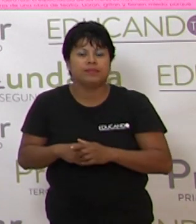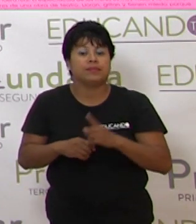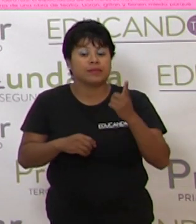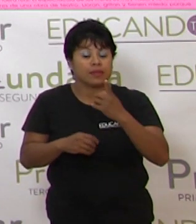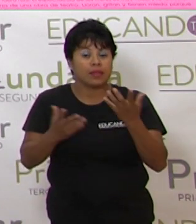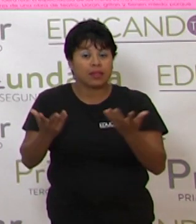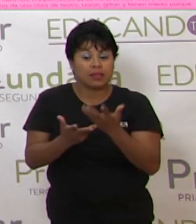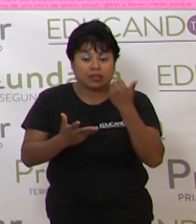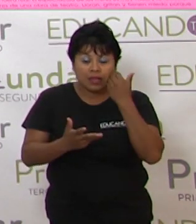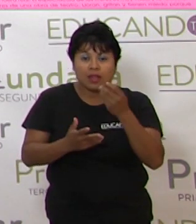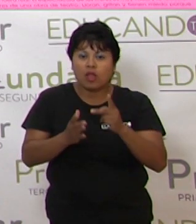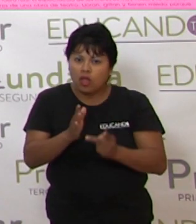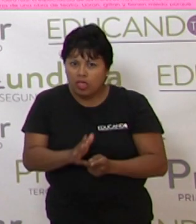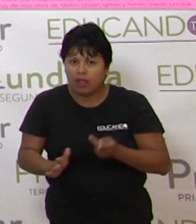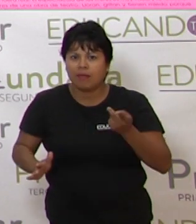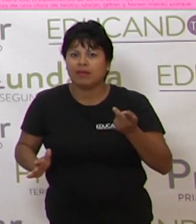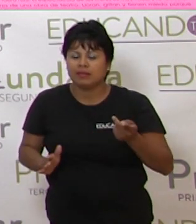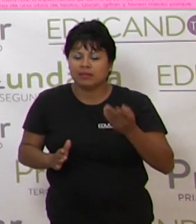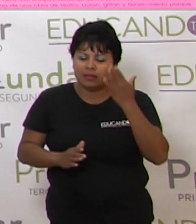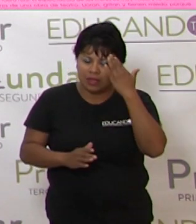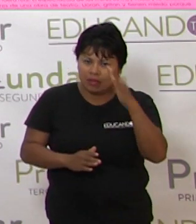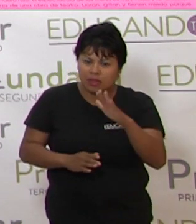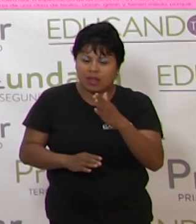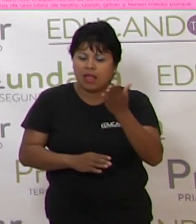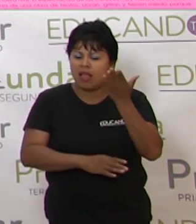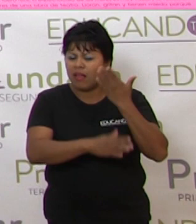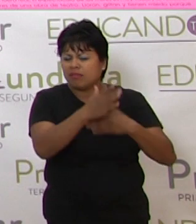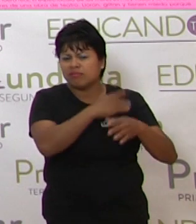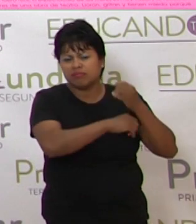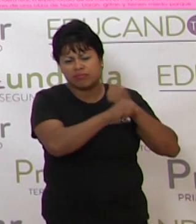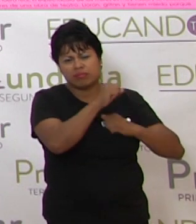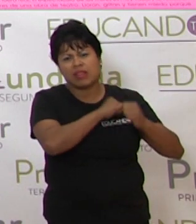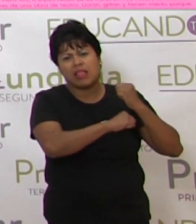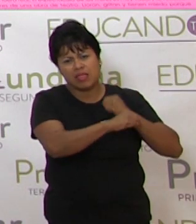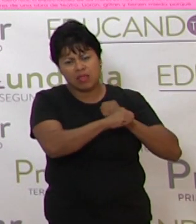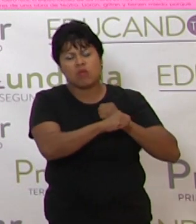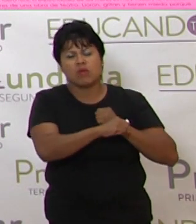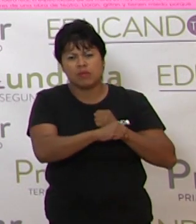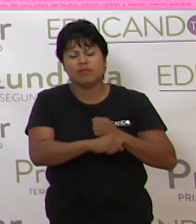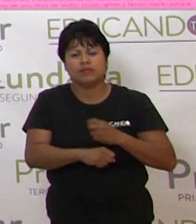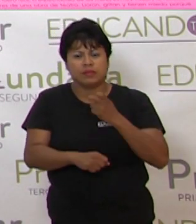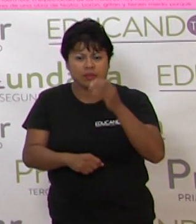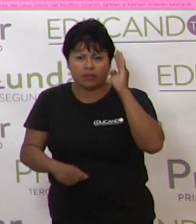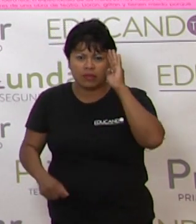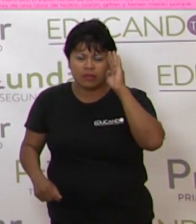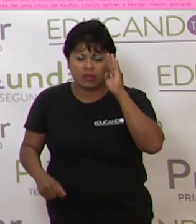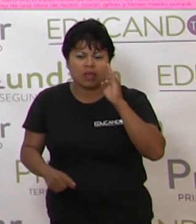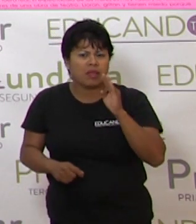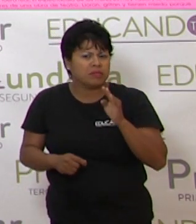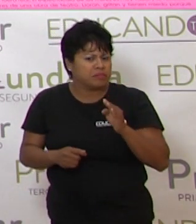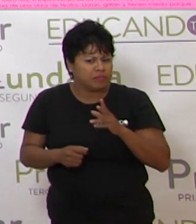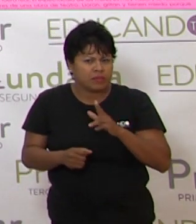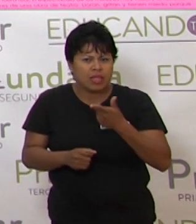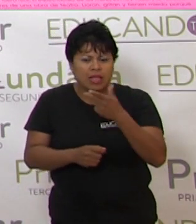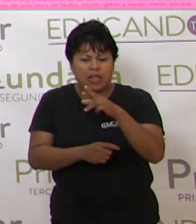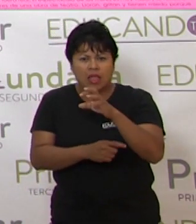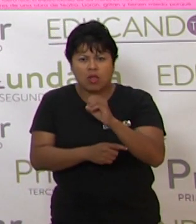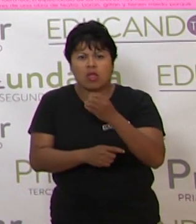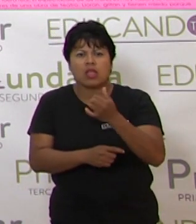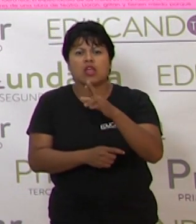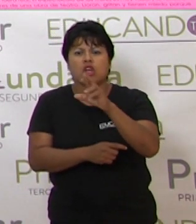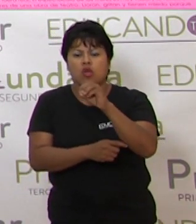intentaba renacer el saber antiguo, o sea, que ya les dije, es el pensamiento clásico, griego y